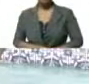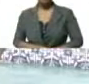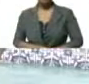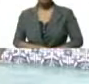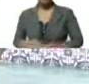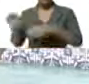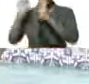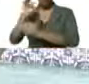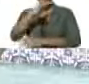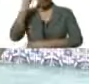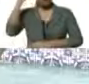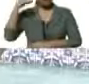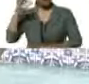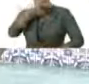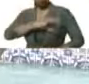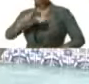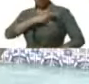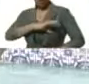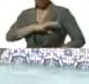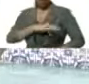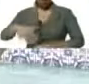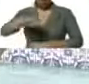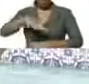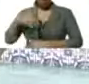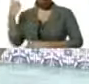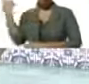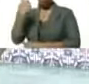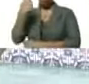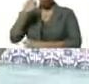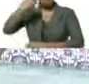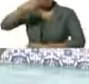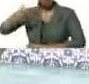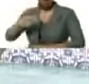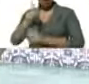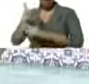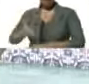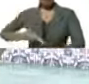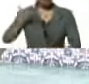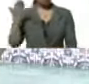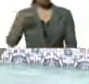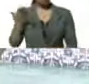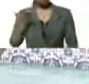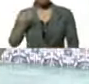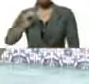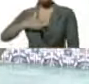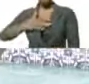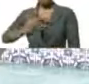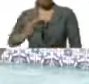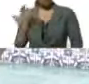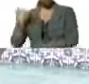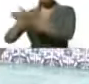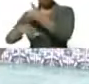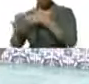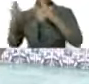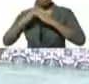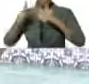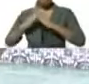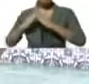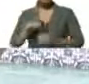la cuarentena social, donde solamente las personas excepcionadas pueden salir de sus